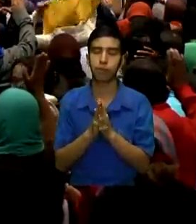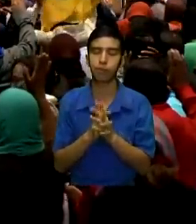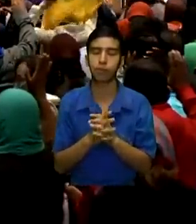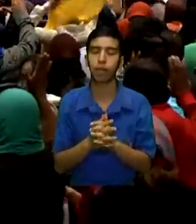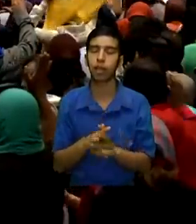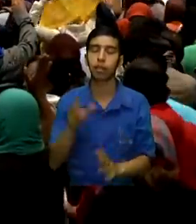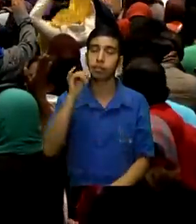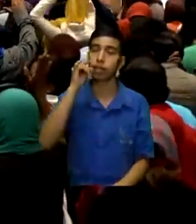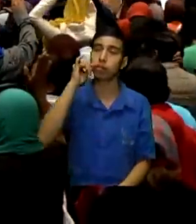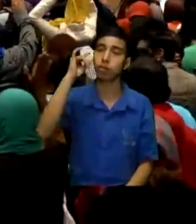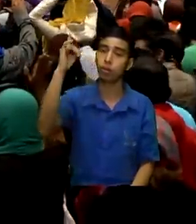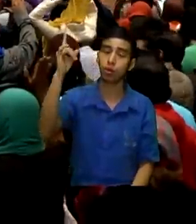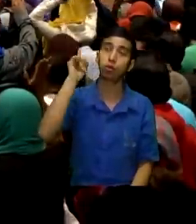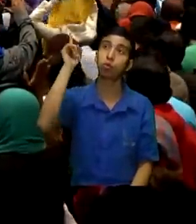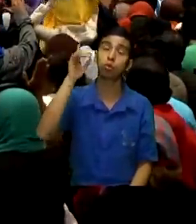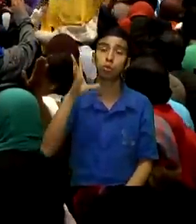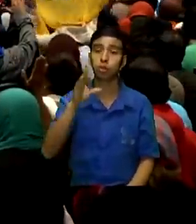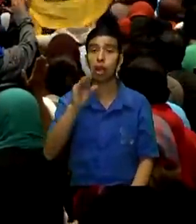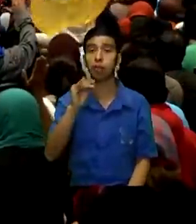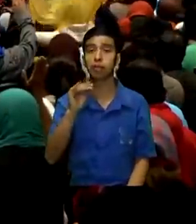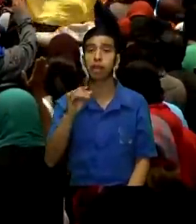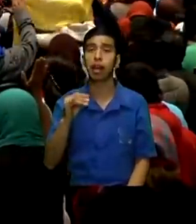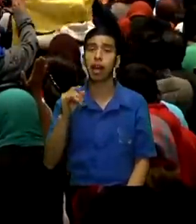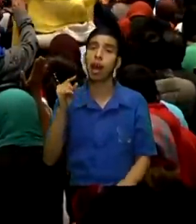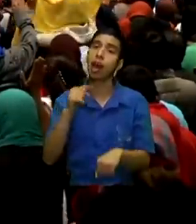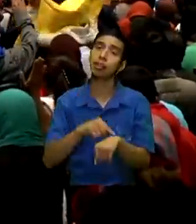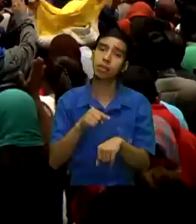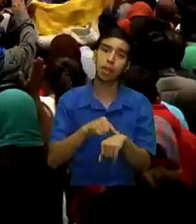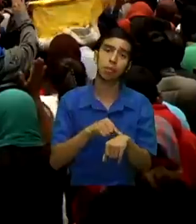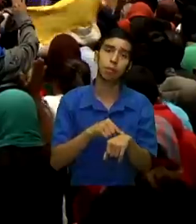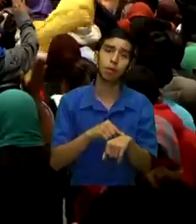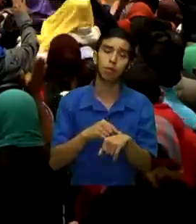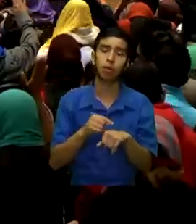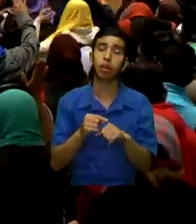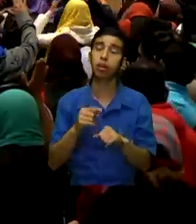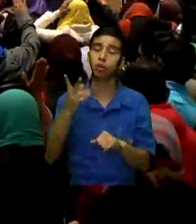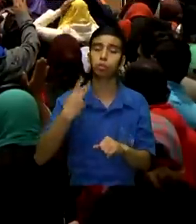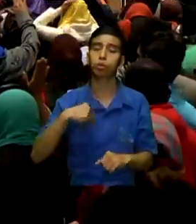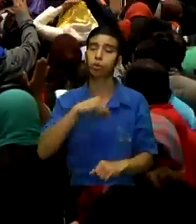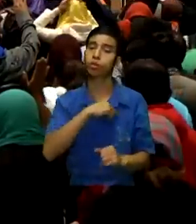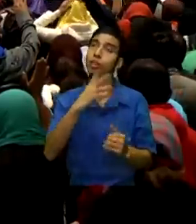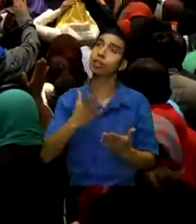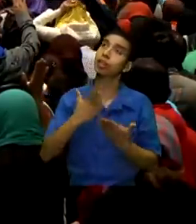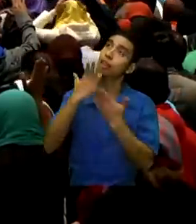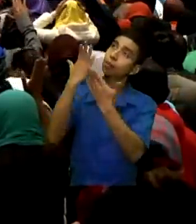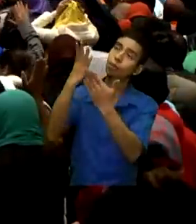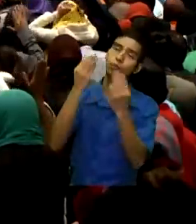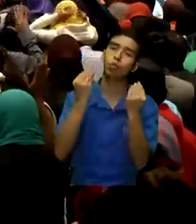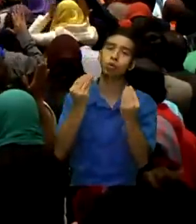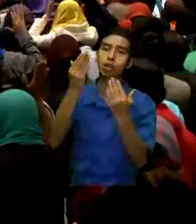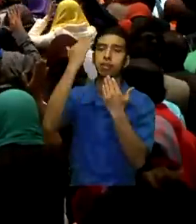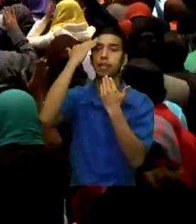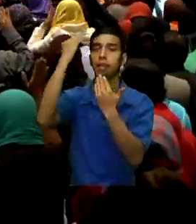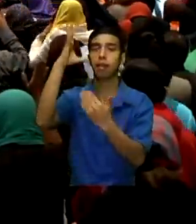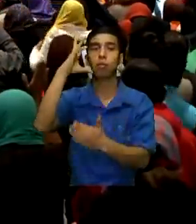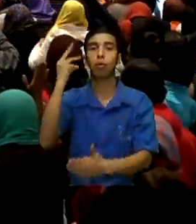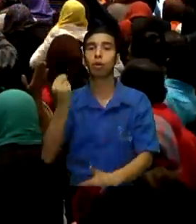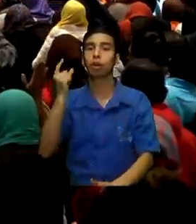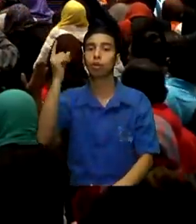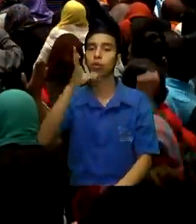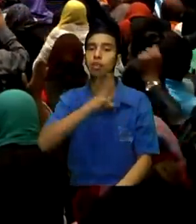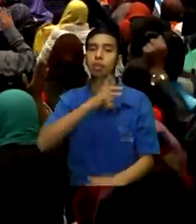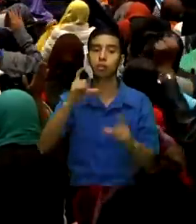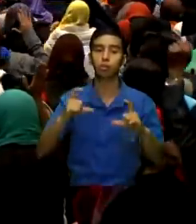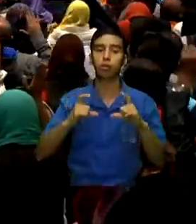tiempo, Señor. Nos hablas con claridad, papadito lindo. Te damos muchas gracias porque tú tienes cuidado de nuestra